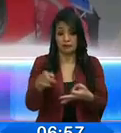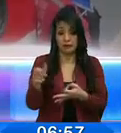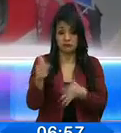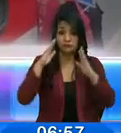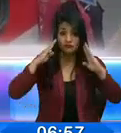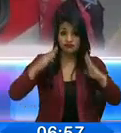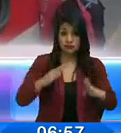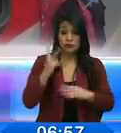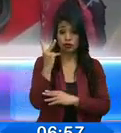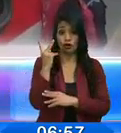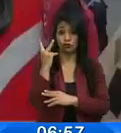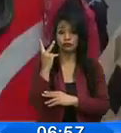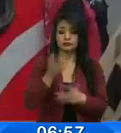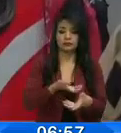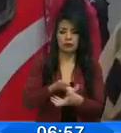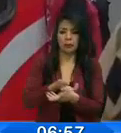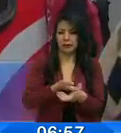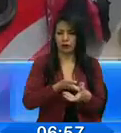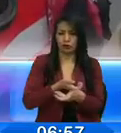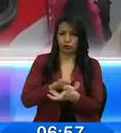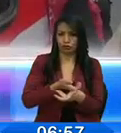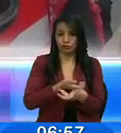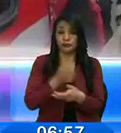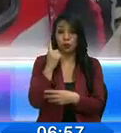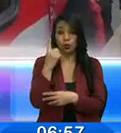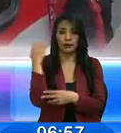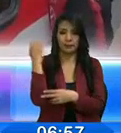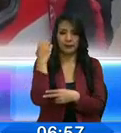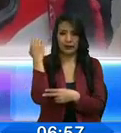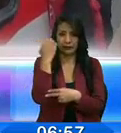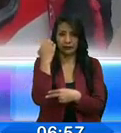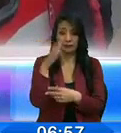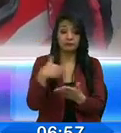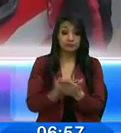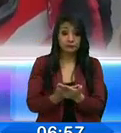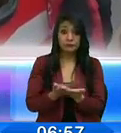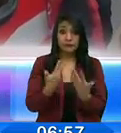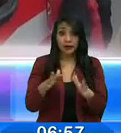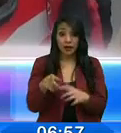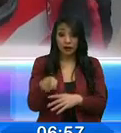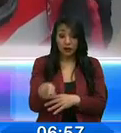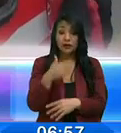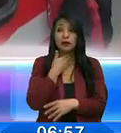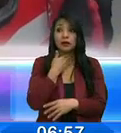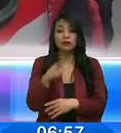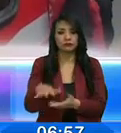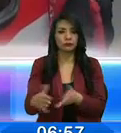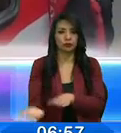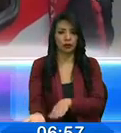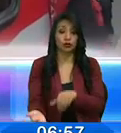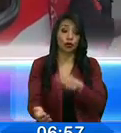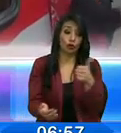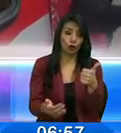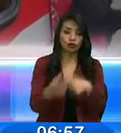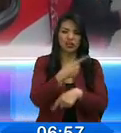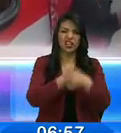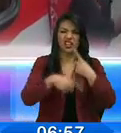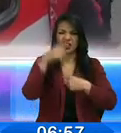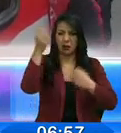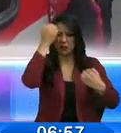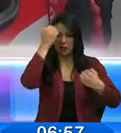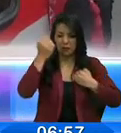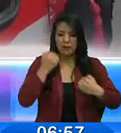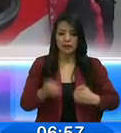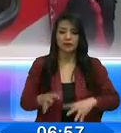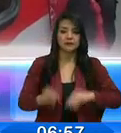unidades avanzaron hasta el punto. Una unidad pudo constatar que una persona estaba sin signos vitales y otra persona que estaba con politraumatismo, que